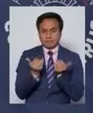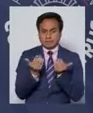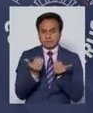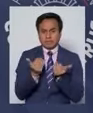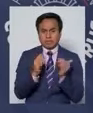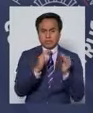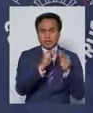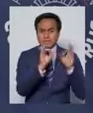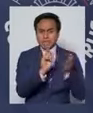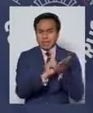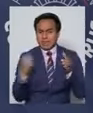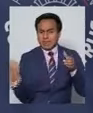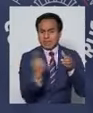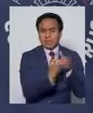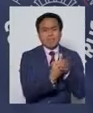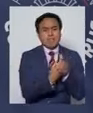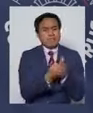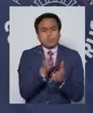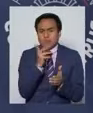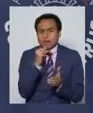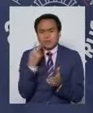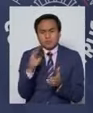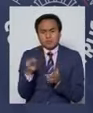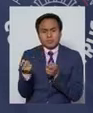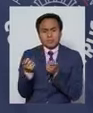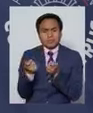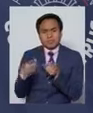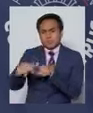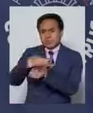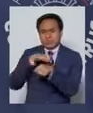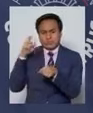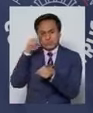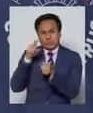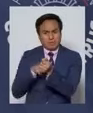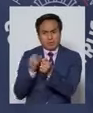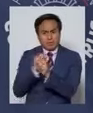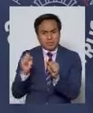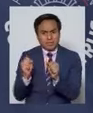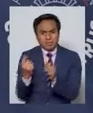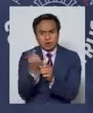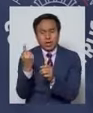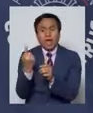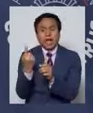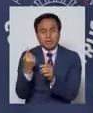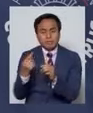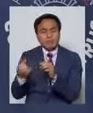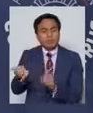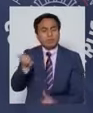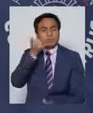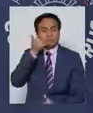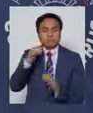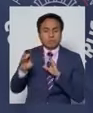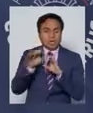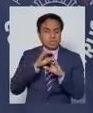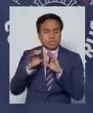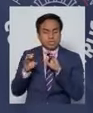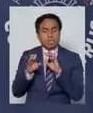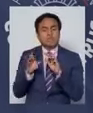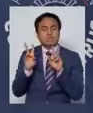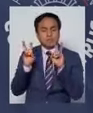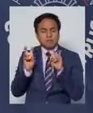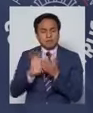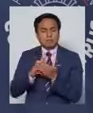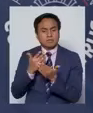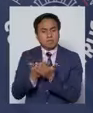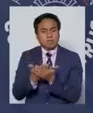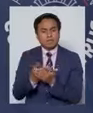una residencia sanitaria porque no son capaces, por su situación particular, familiar, pueden comunicarse directamente con la autoridad sanitaria,